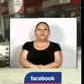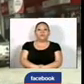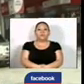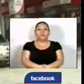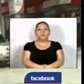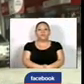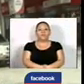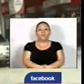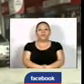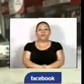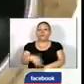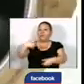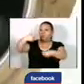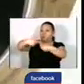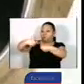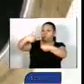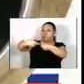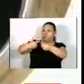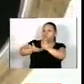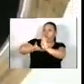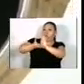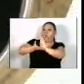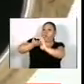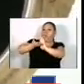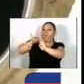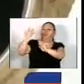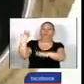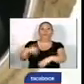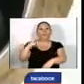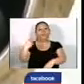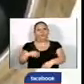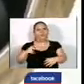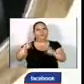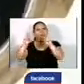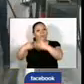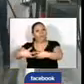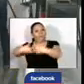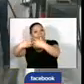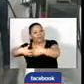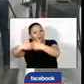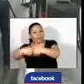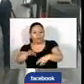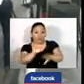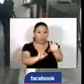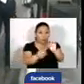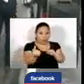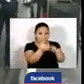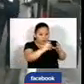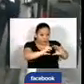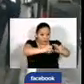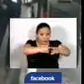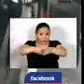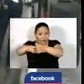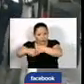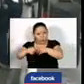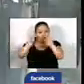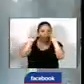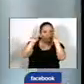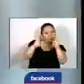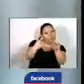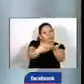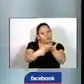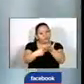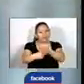La escalada en los precios de los combustibles ya está pasando factura al sector industrial. Representantes de gremiales hablaron sobre este tema.